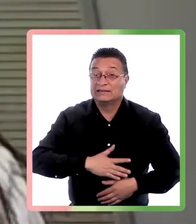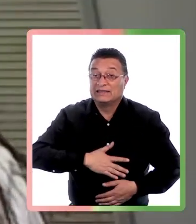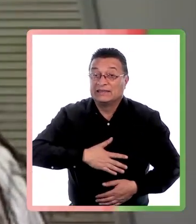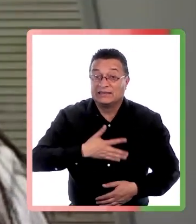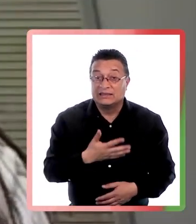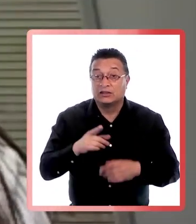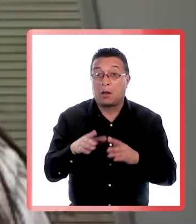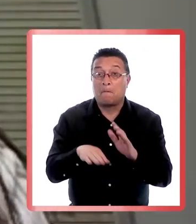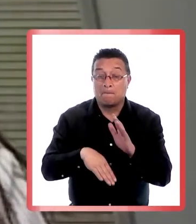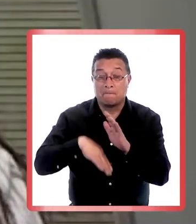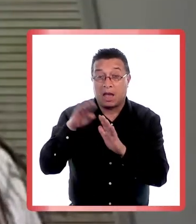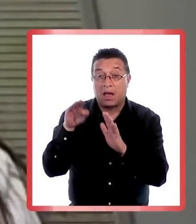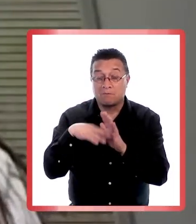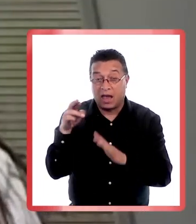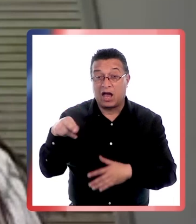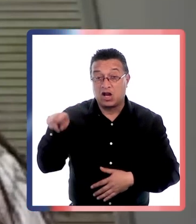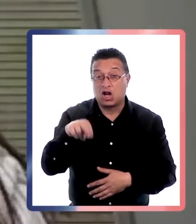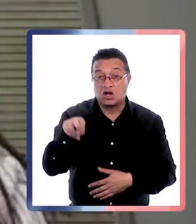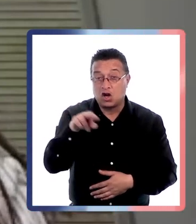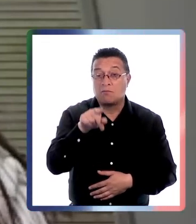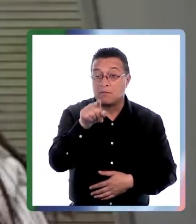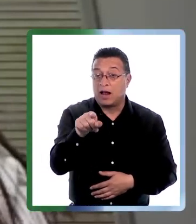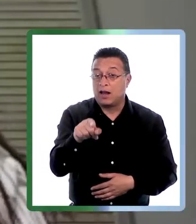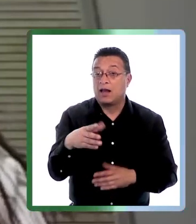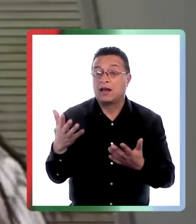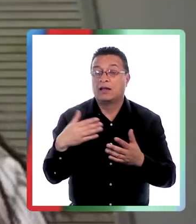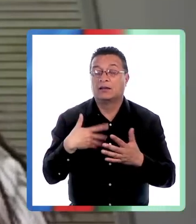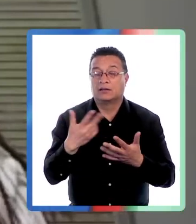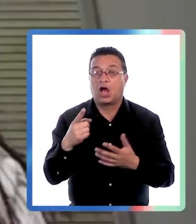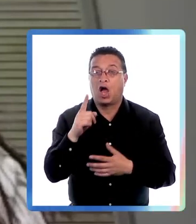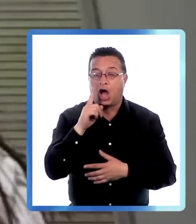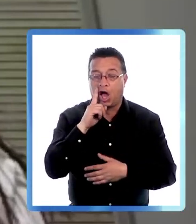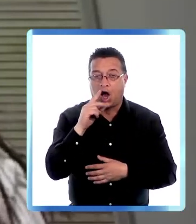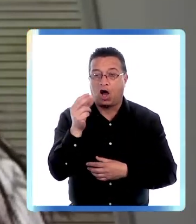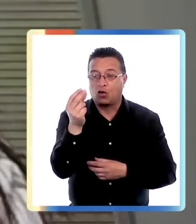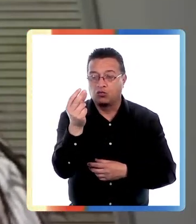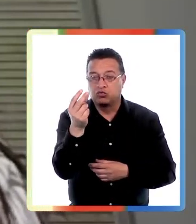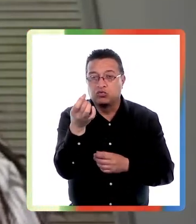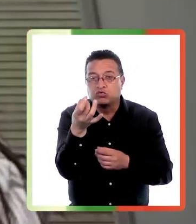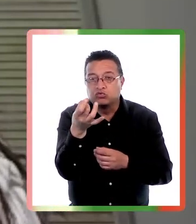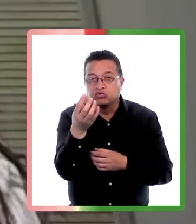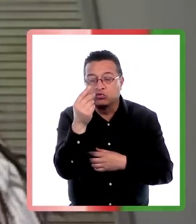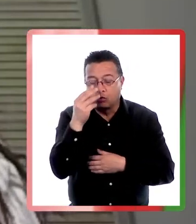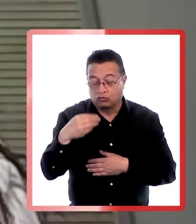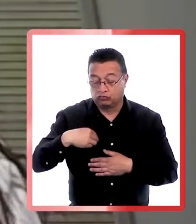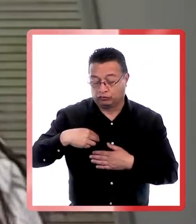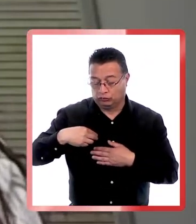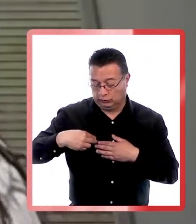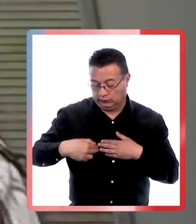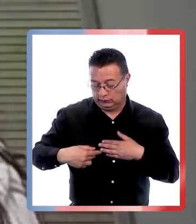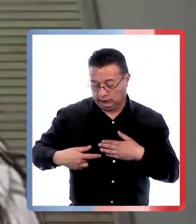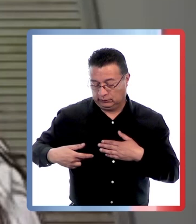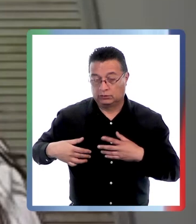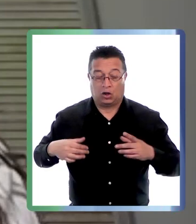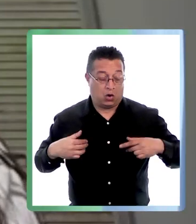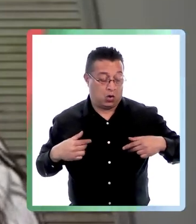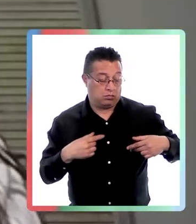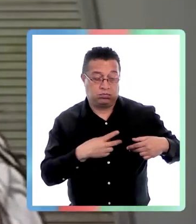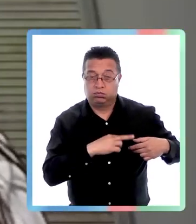El síntoma más habitual, más frecuente, es la presencia de un nódulo palpable en alguna de las